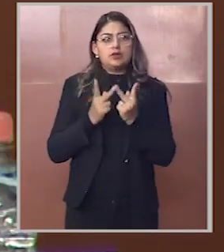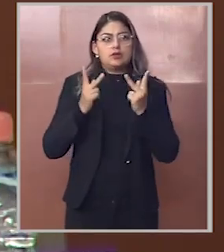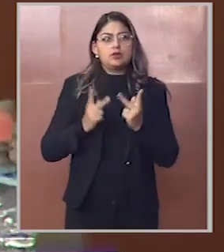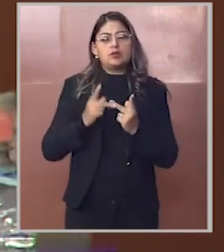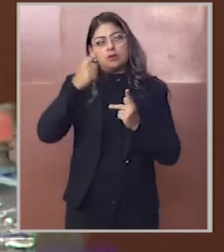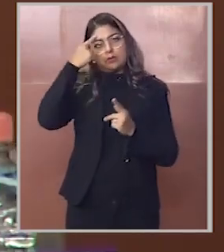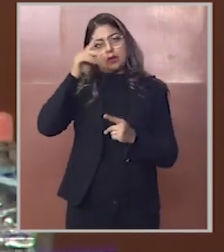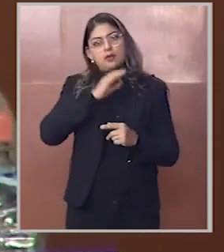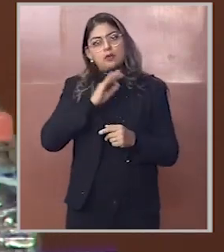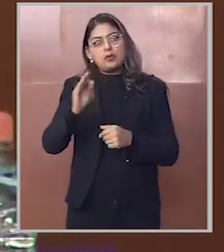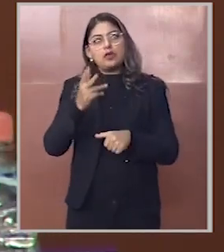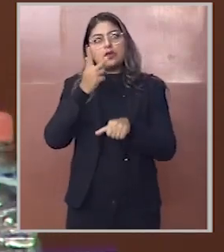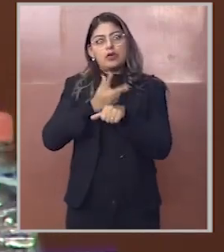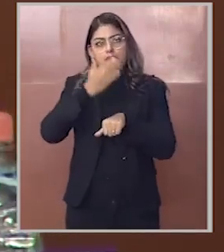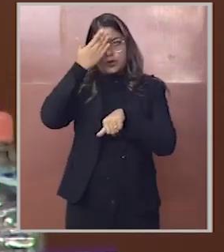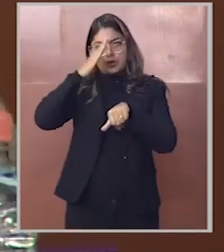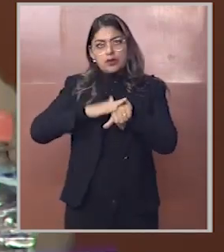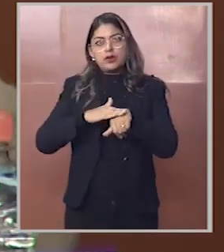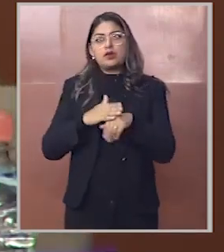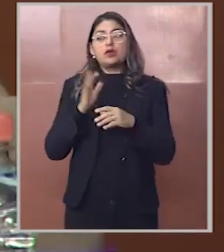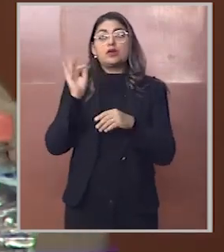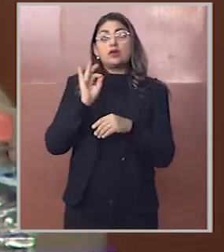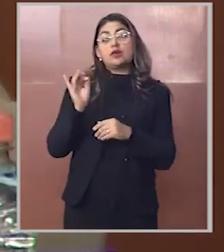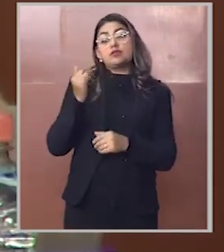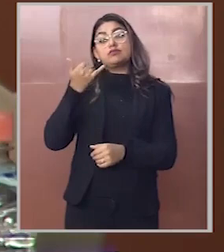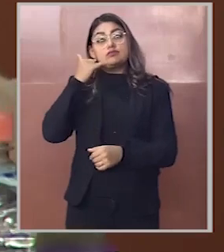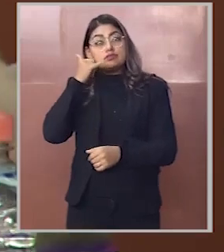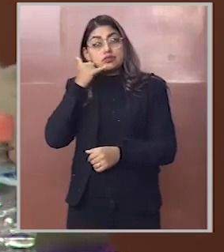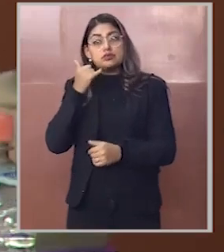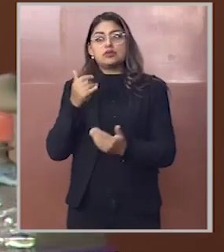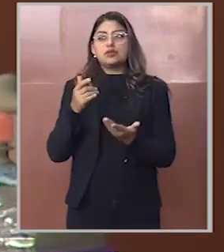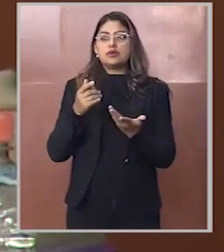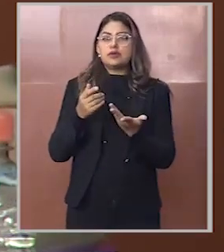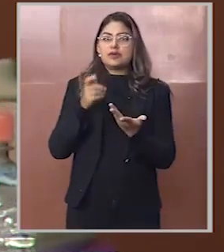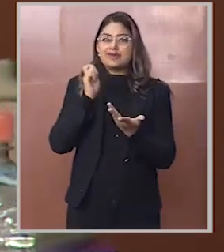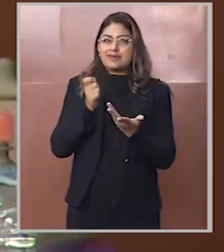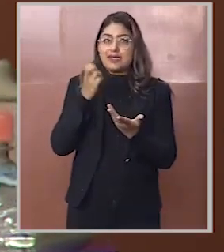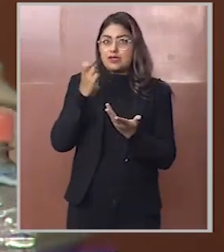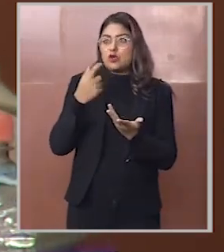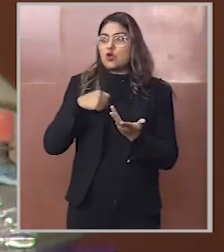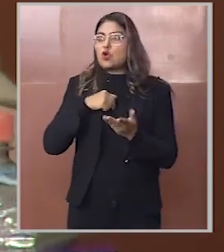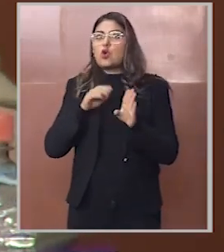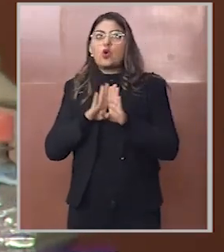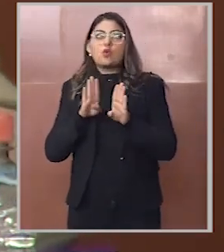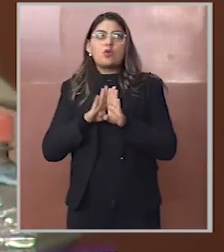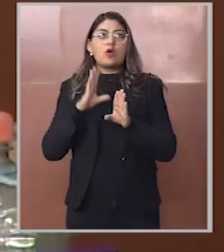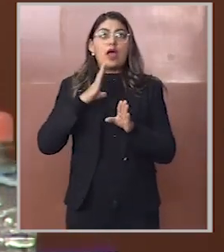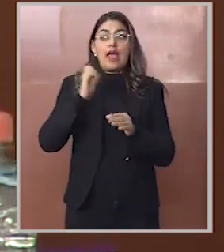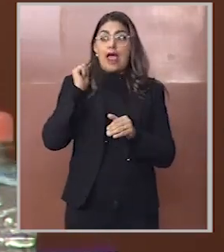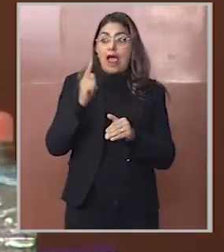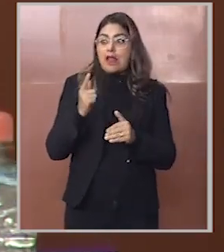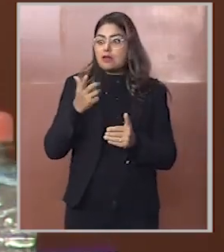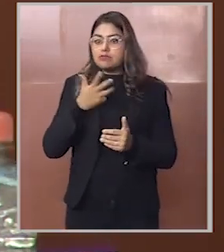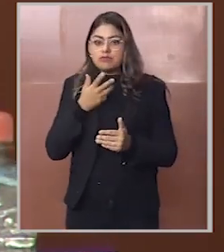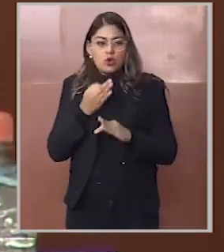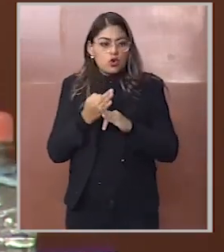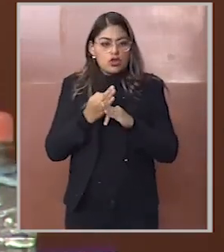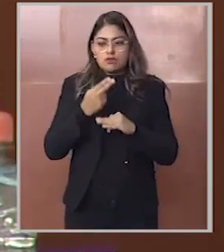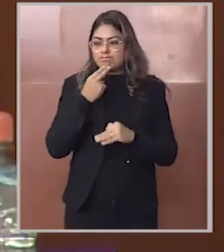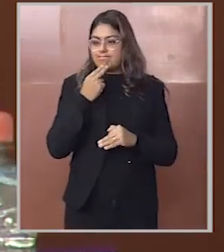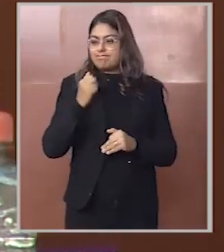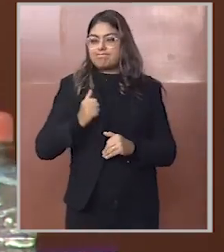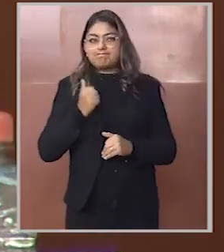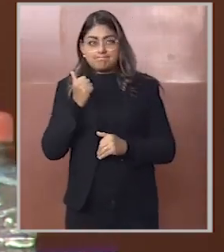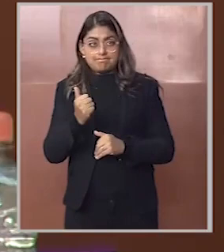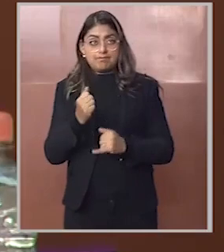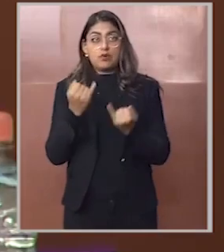Smartphone no no no lo hicimos con otra cosa es lo que teníamos a la mano realmente e la geografía no el hecho de